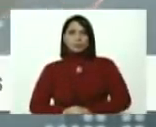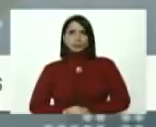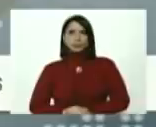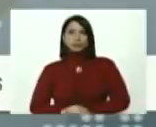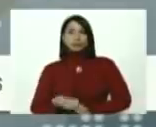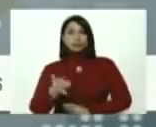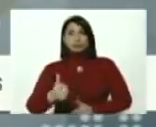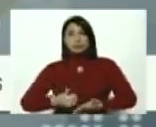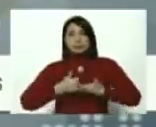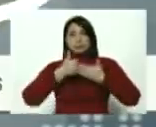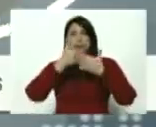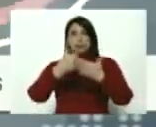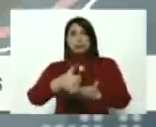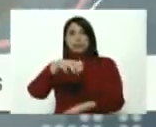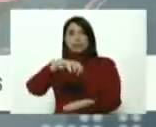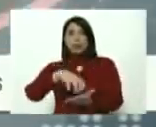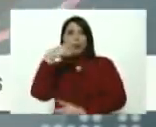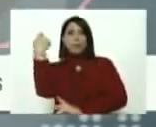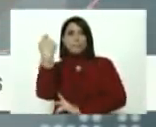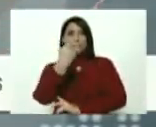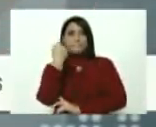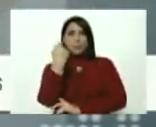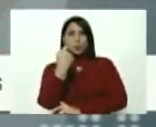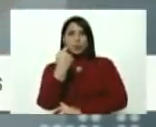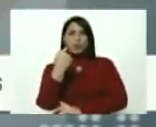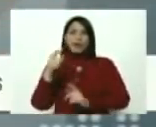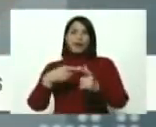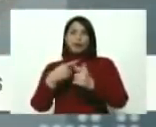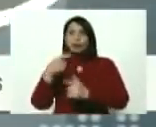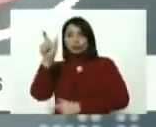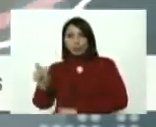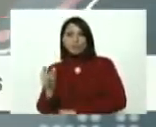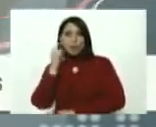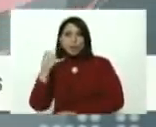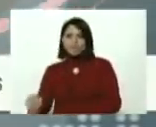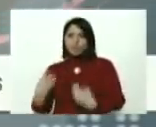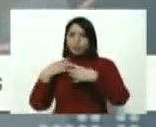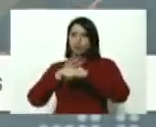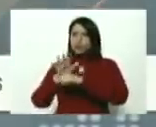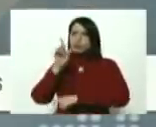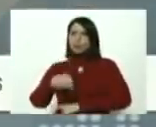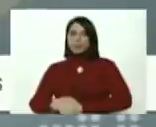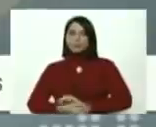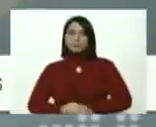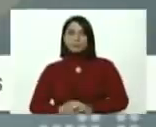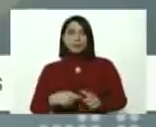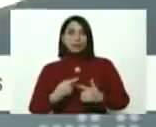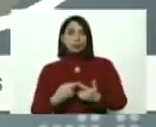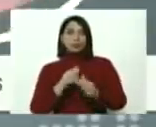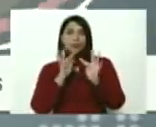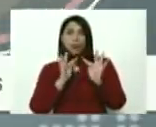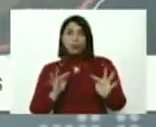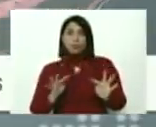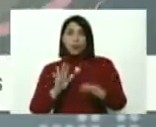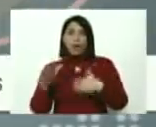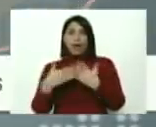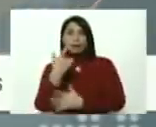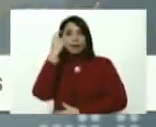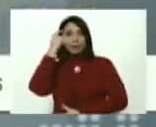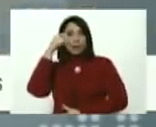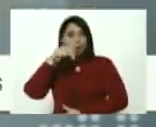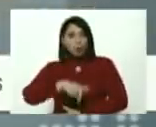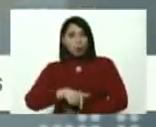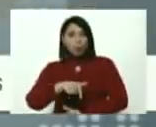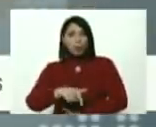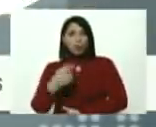está ayudando en el estado Apure y resultó infectada también. De manera que a la fecha de hoy, el